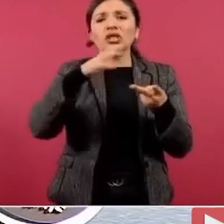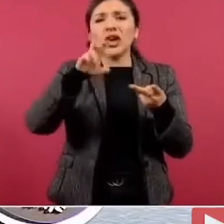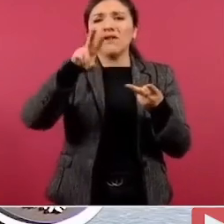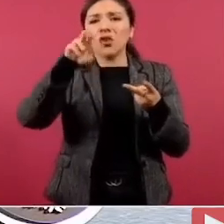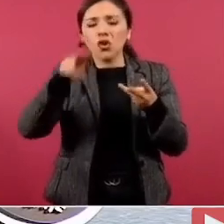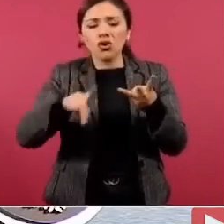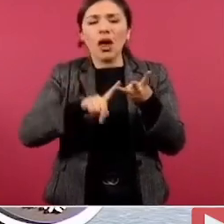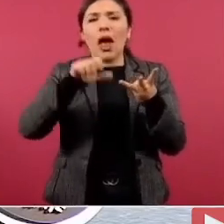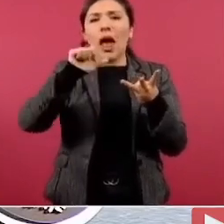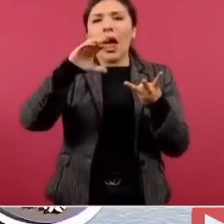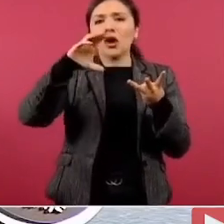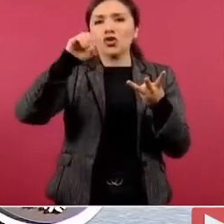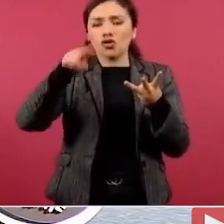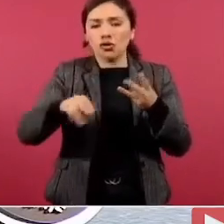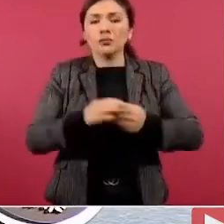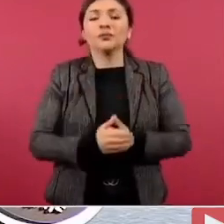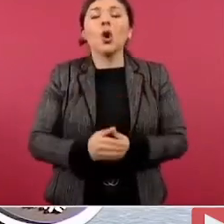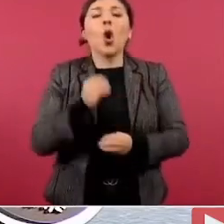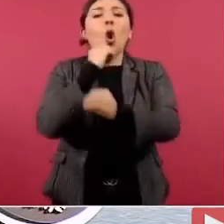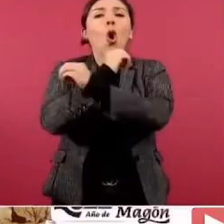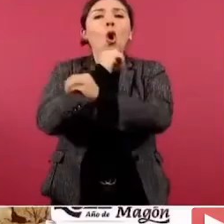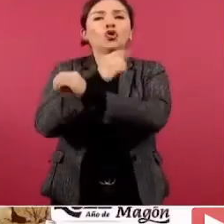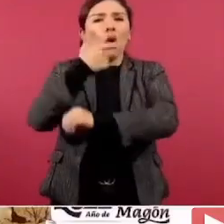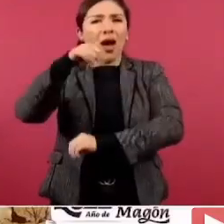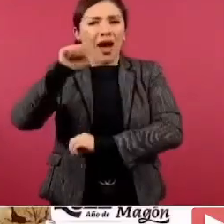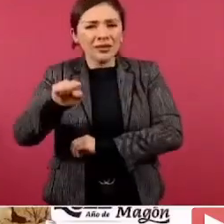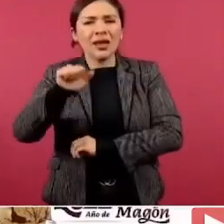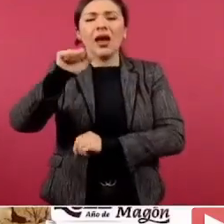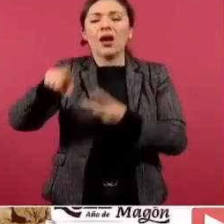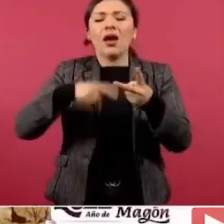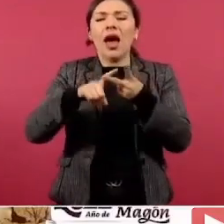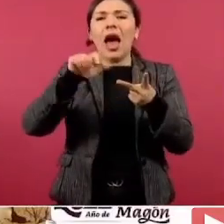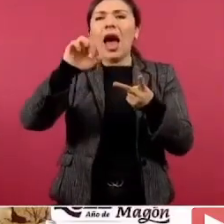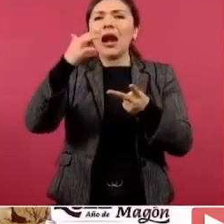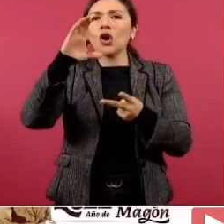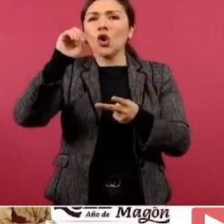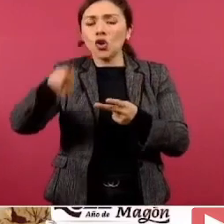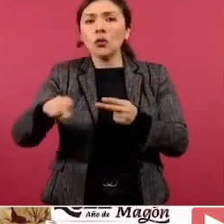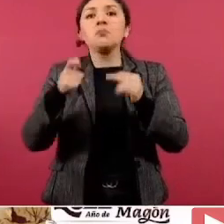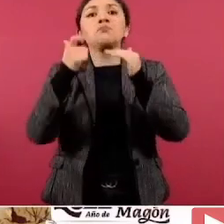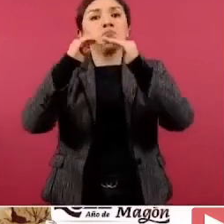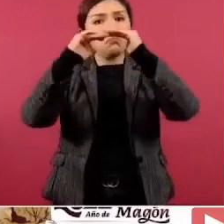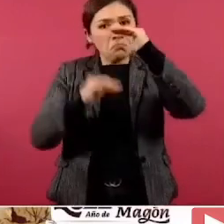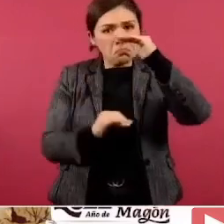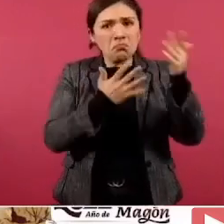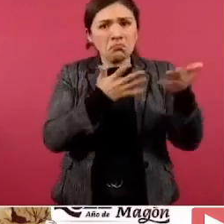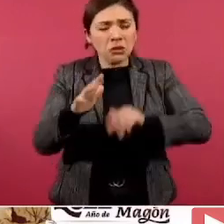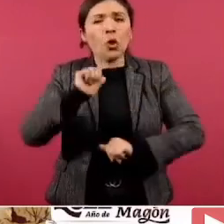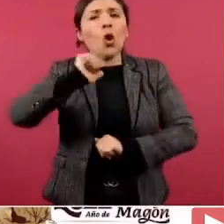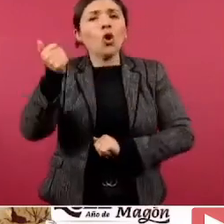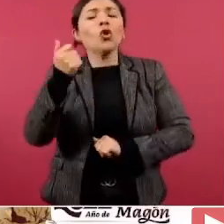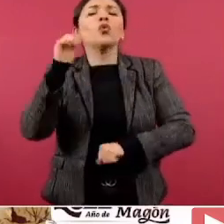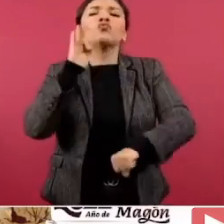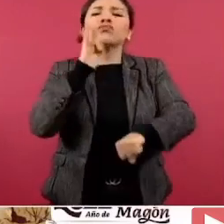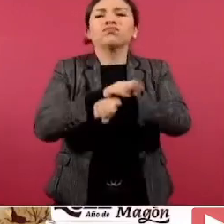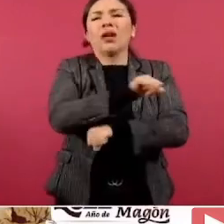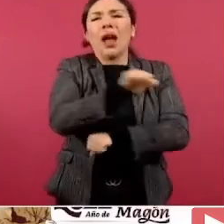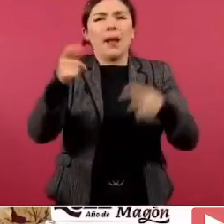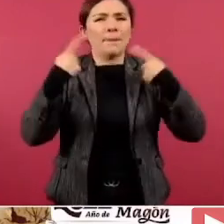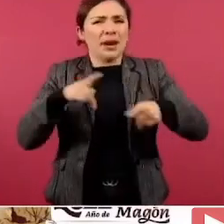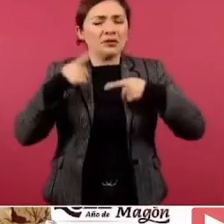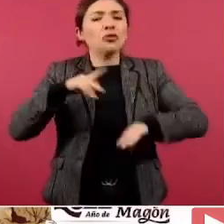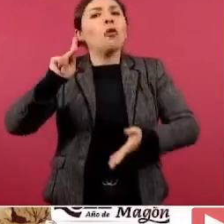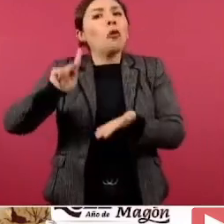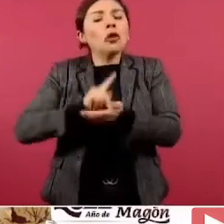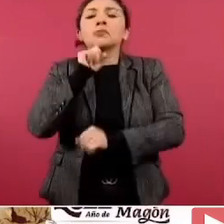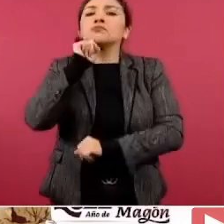Acron. Vemos que Oxxo, Gas y Arco han disminuido sensiblemente, y aquellas que se han mantenido como aliadas de las y los consumidores